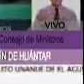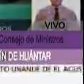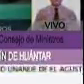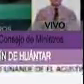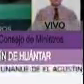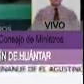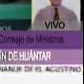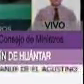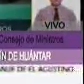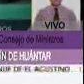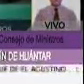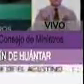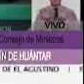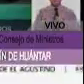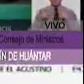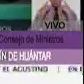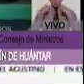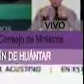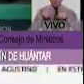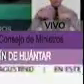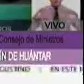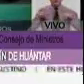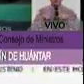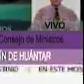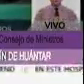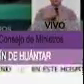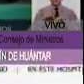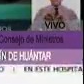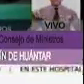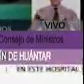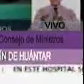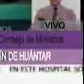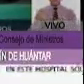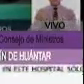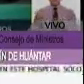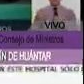además de un audio sacado absolutamente fuera de contexto, y en todo caso...